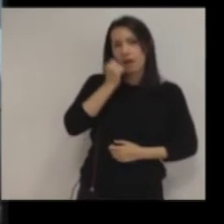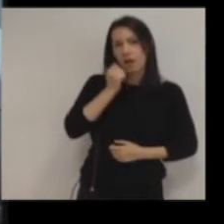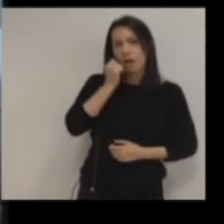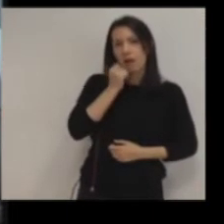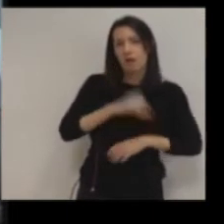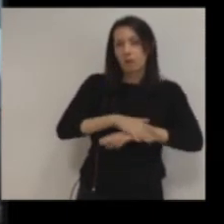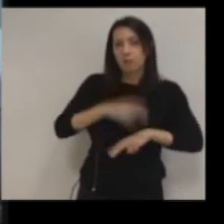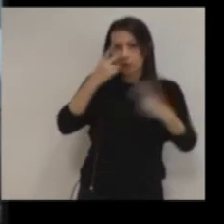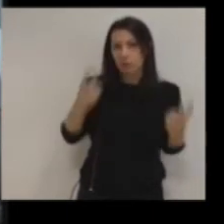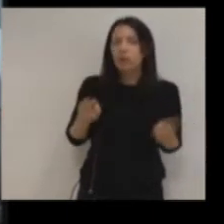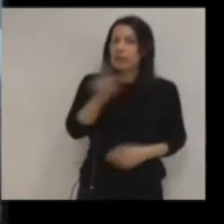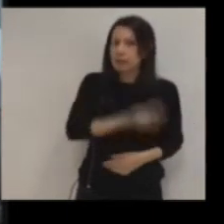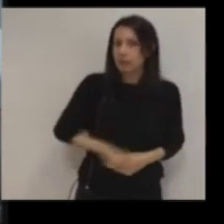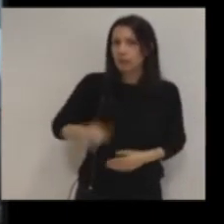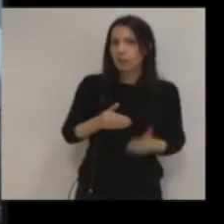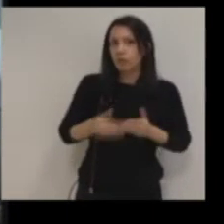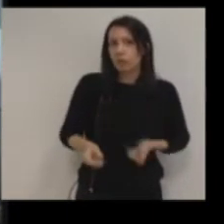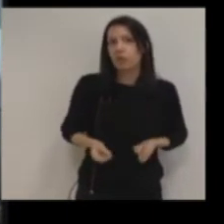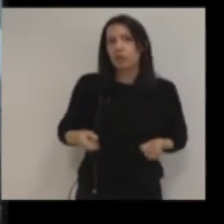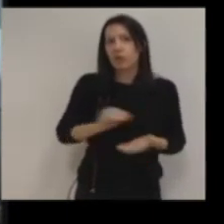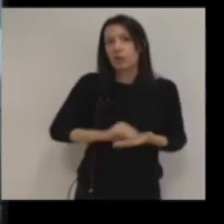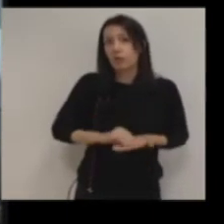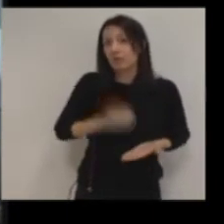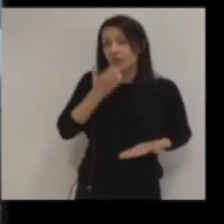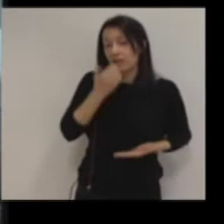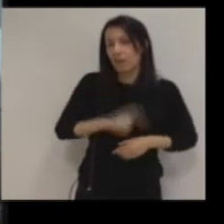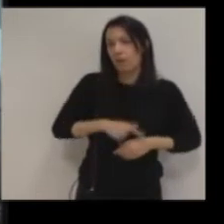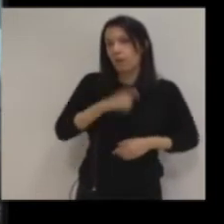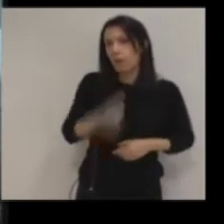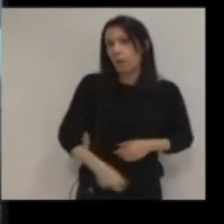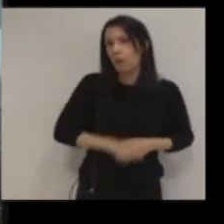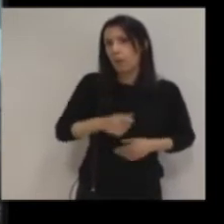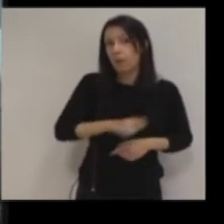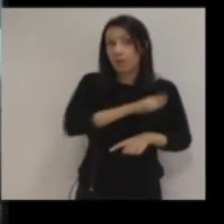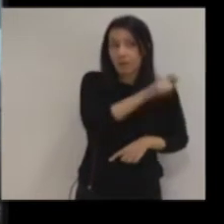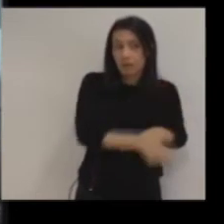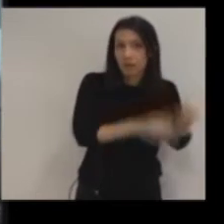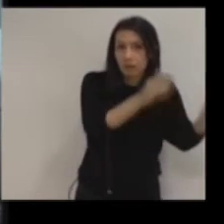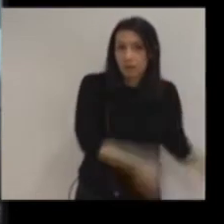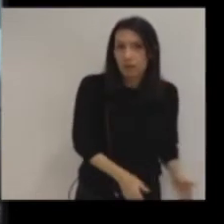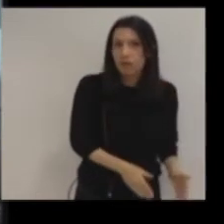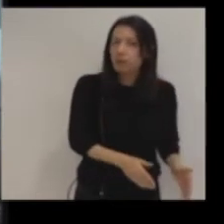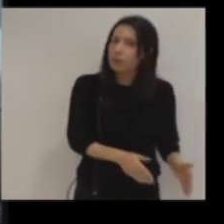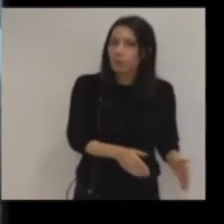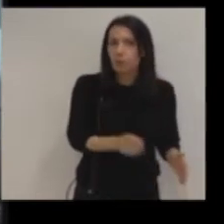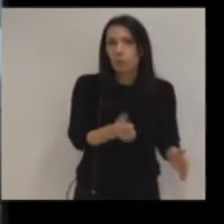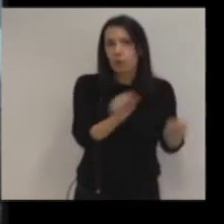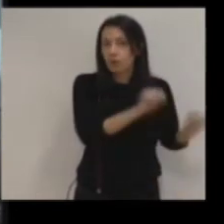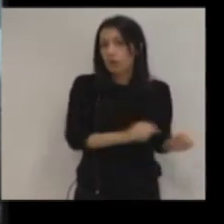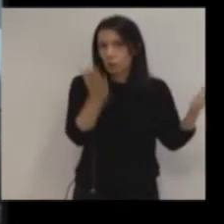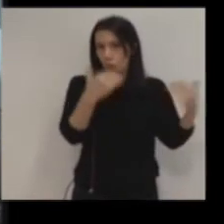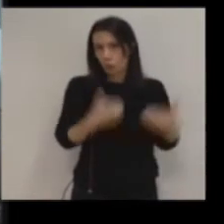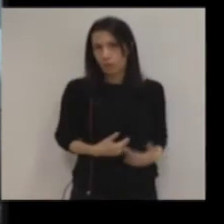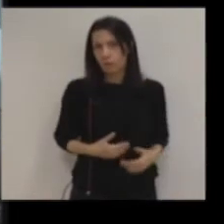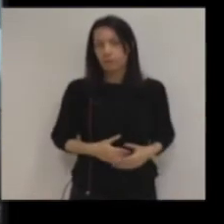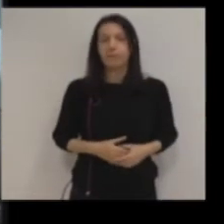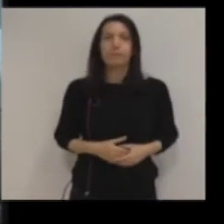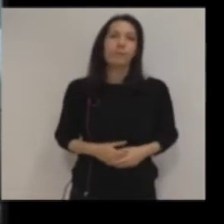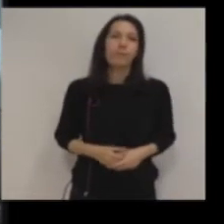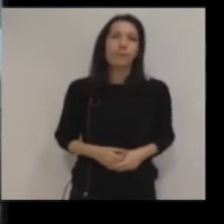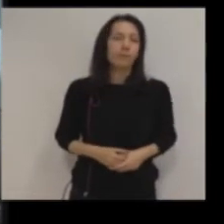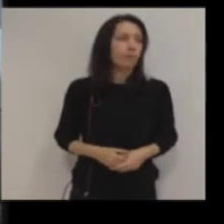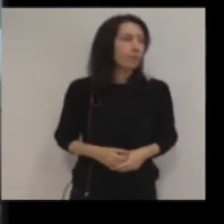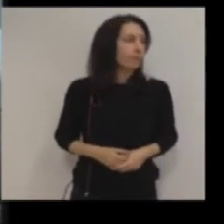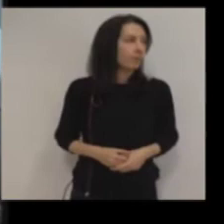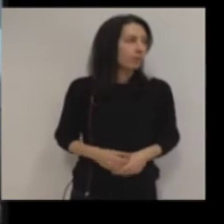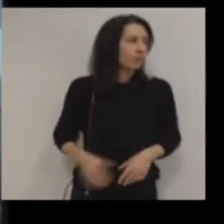corregidas, pero si el camino para corregirlas es muy largo, el ciudadano está sujeto a una cierta indefensión. Yo en